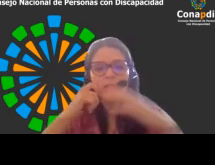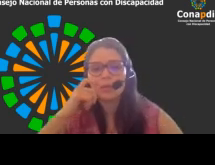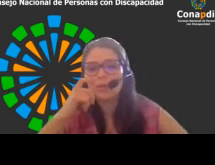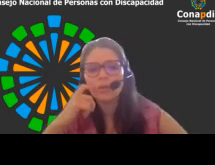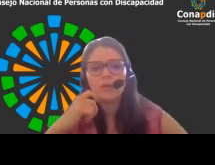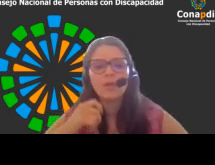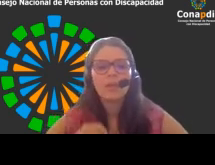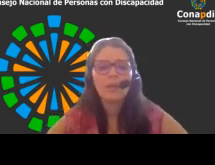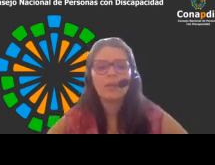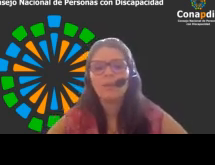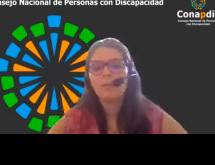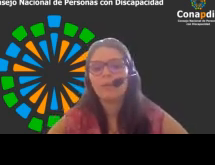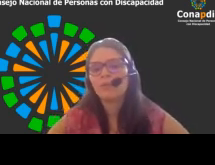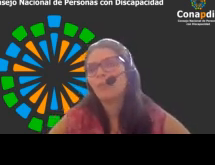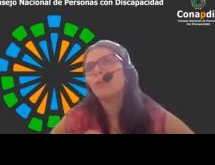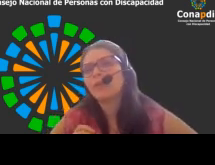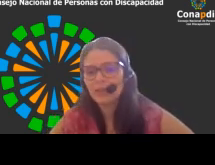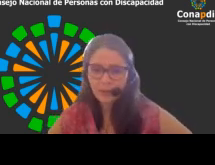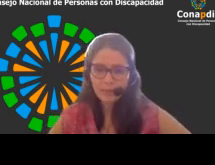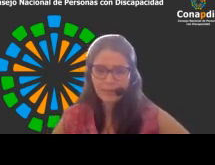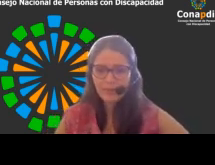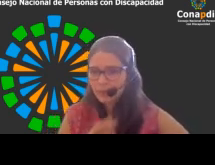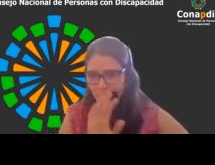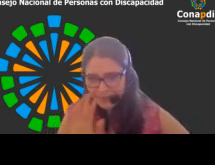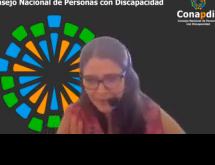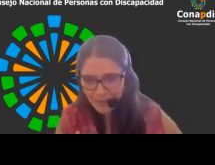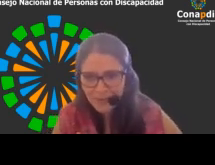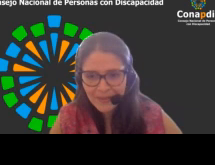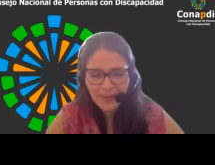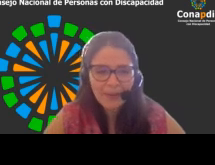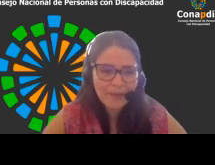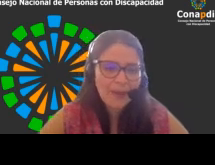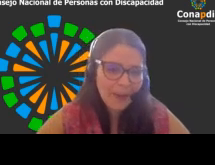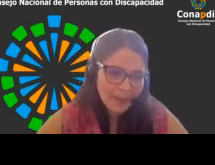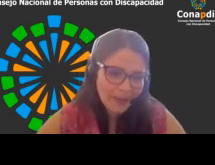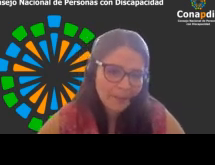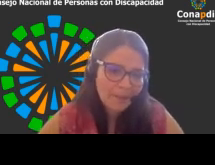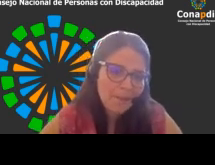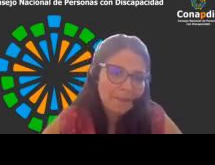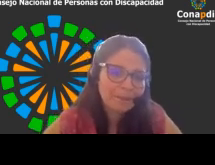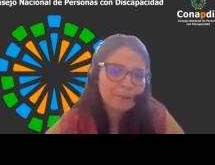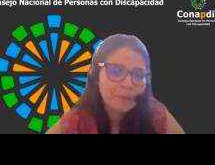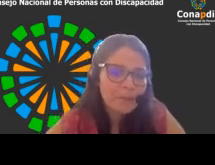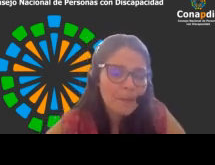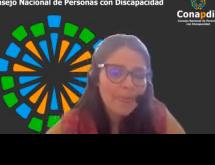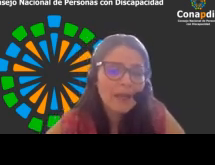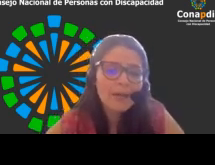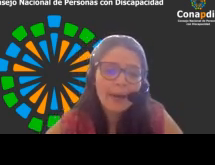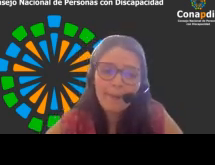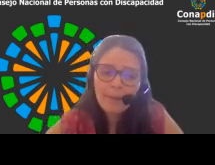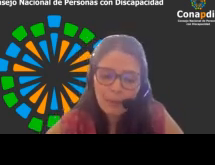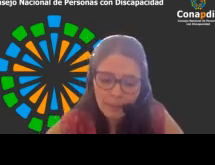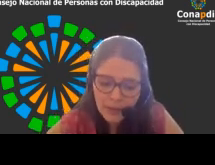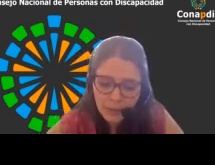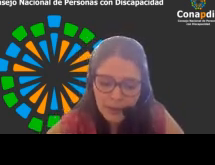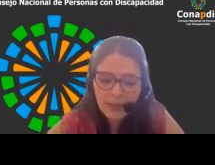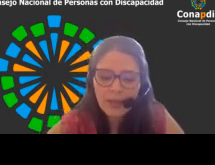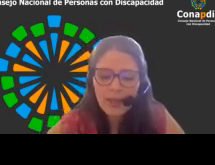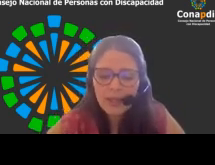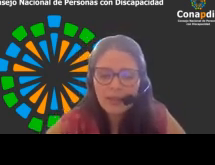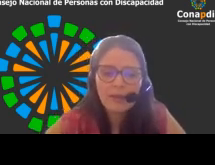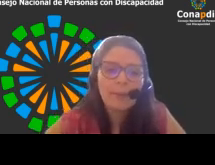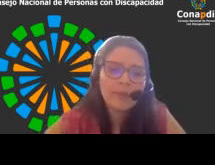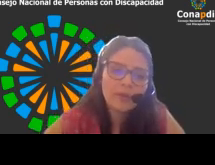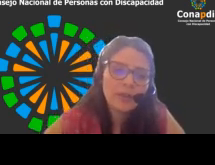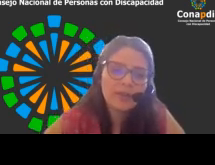es como yo le ayudo porque usted Pobrecito eso tenemos que sacarnos de la cabeza llevar el mismo paso